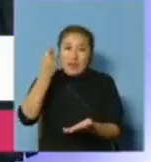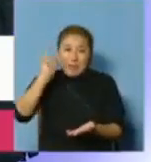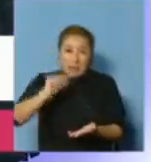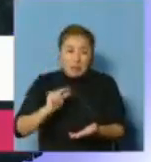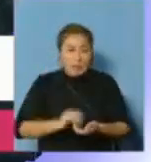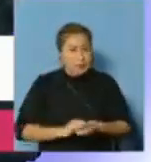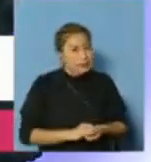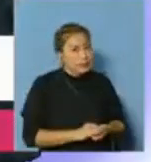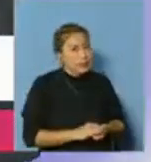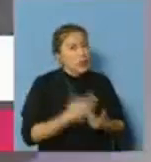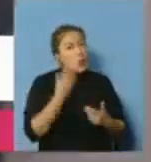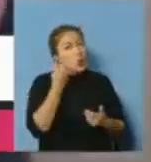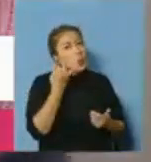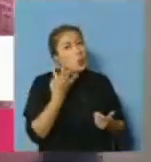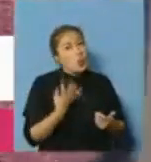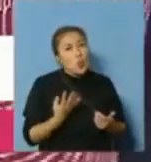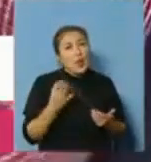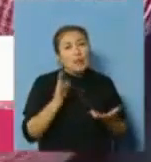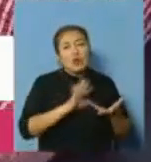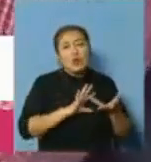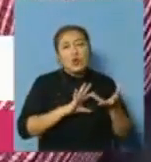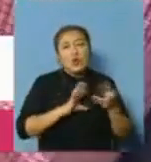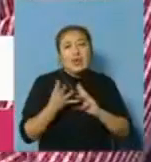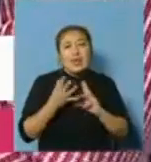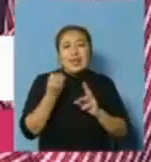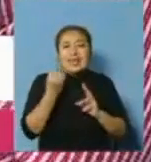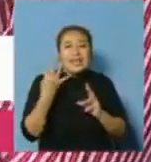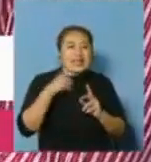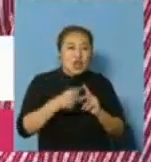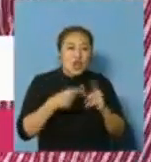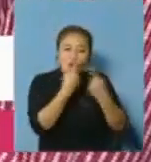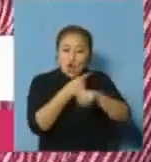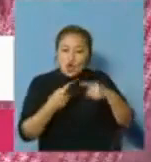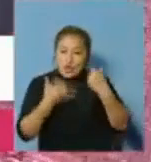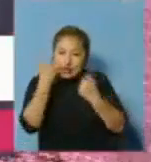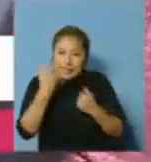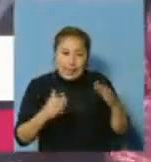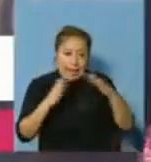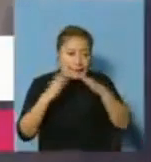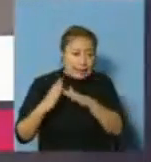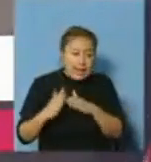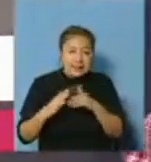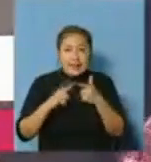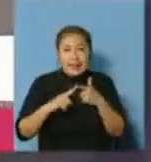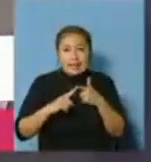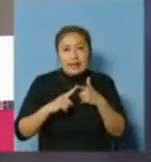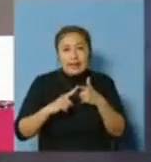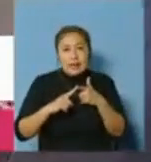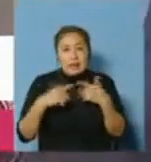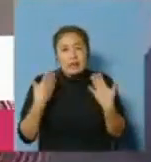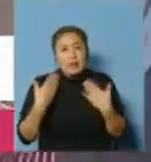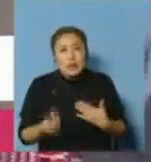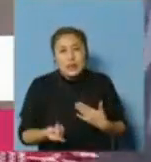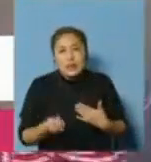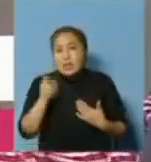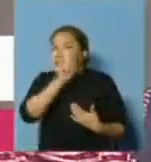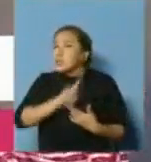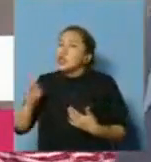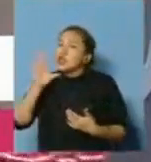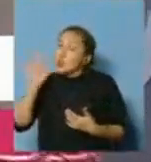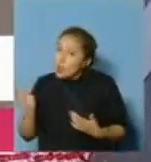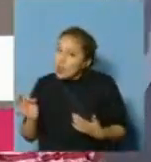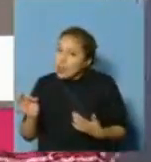claro me dicen cuánto significa en cantidad de electrodomésticos o por lo menos de artefactos llegar a zetas